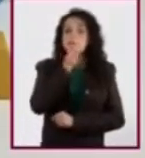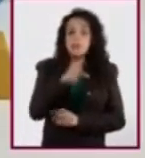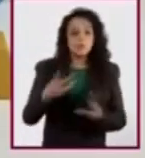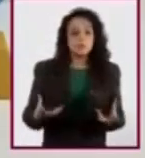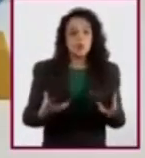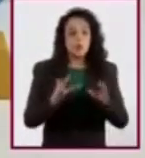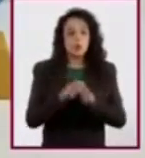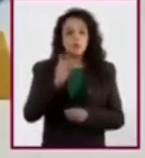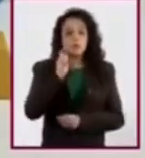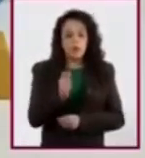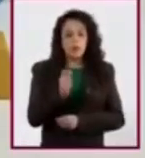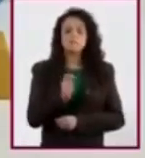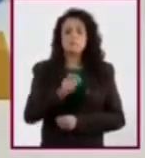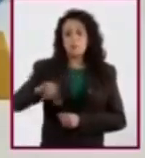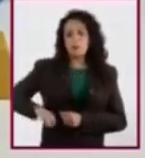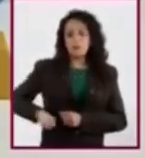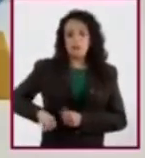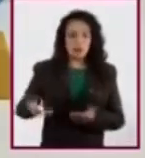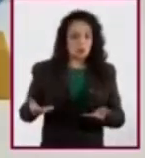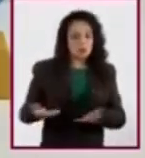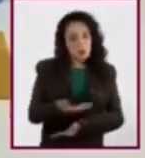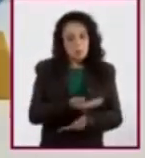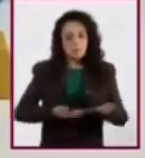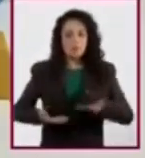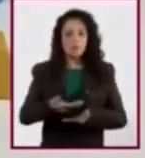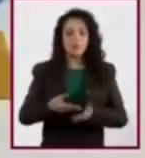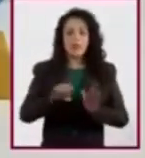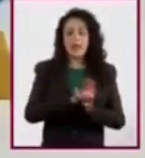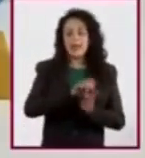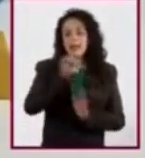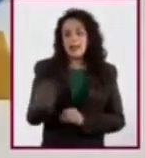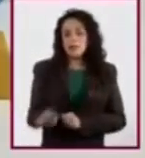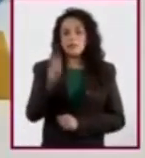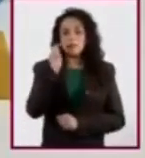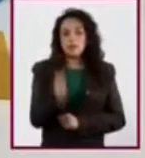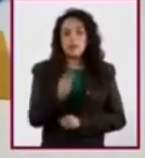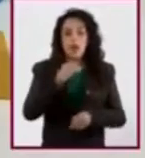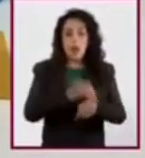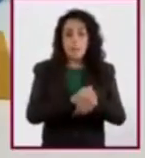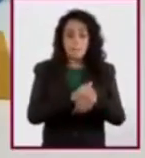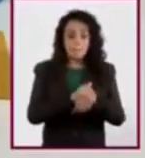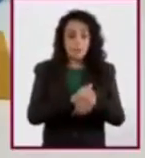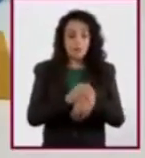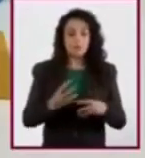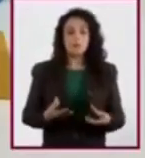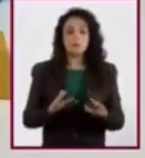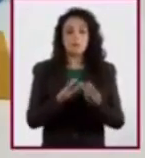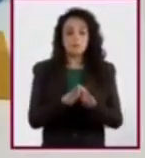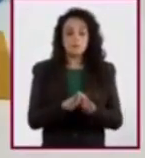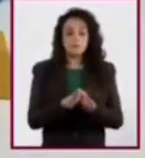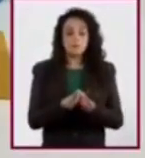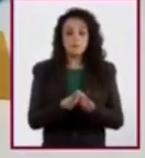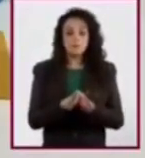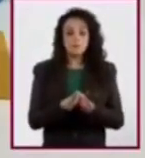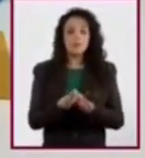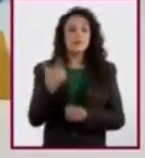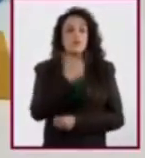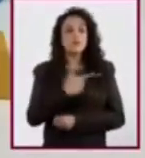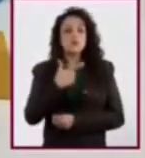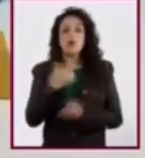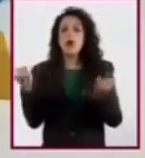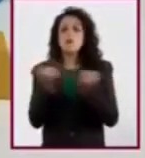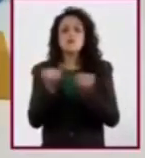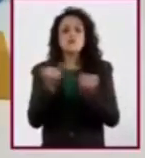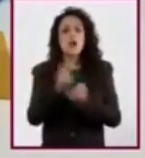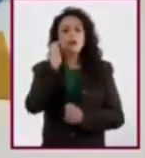van compartiendo intereses. Por ejemplo, pueden tener un círculo de amigas y amigos a los que les gusta la misma música o